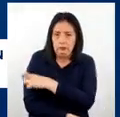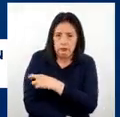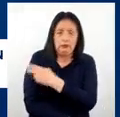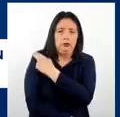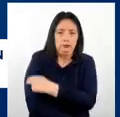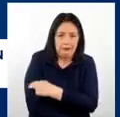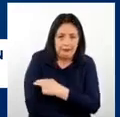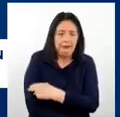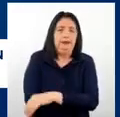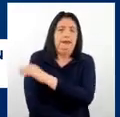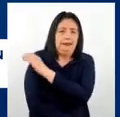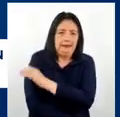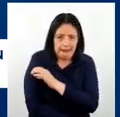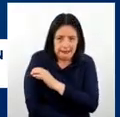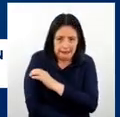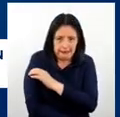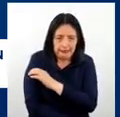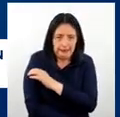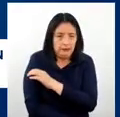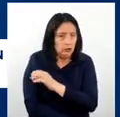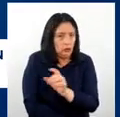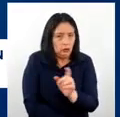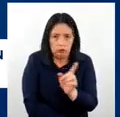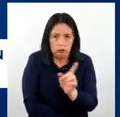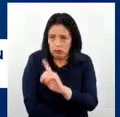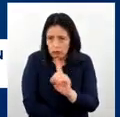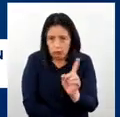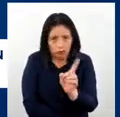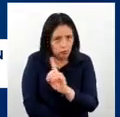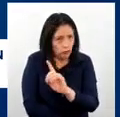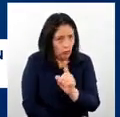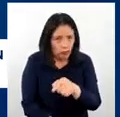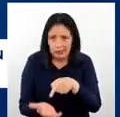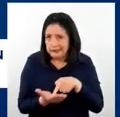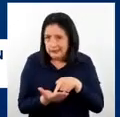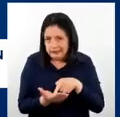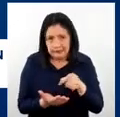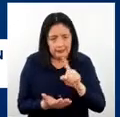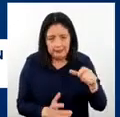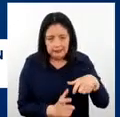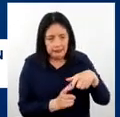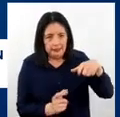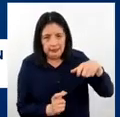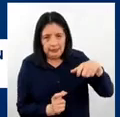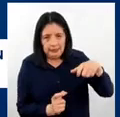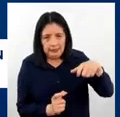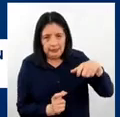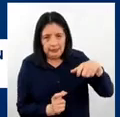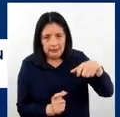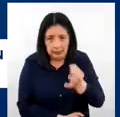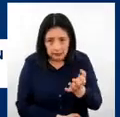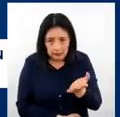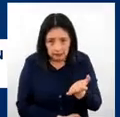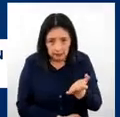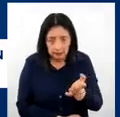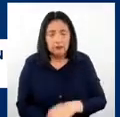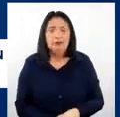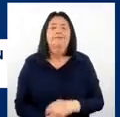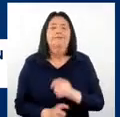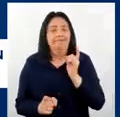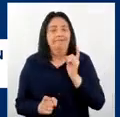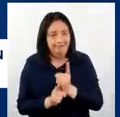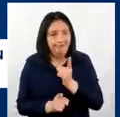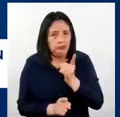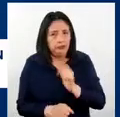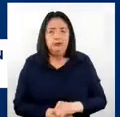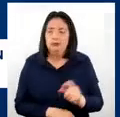clínicas no tienen por qué exigir el carnet de vacunación, ¿cierto? Exacto, no, ahí no